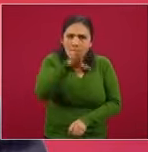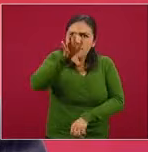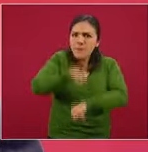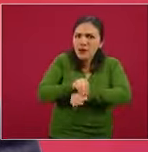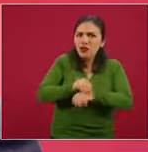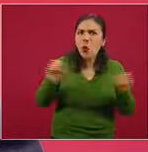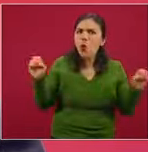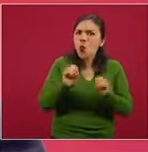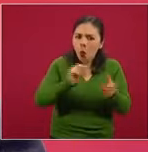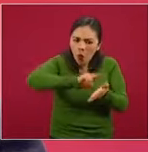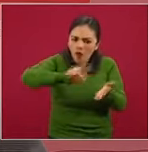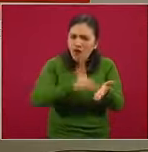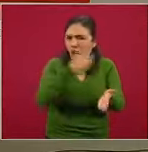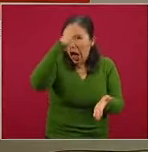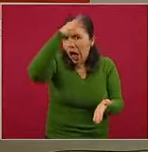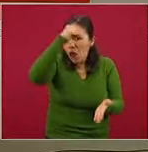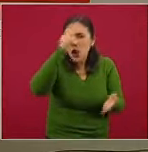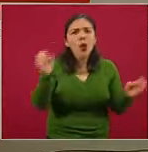consentimiento, sin